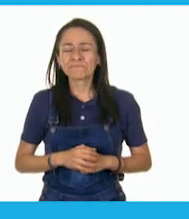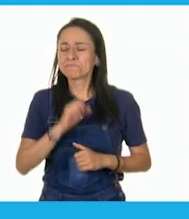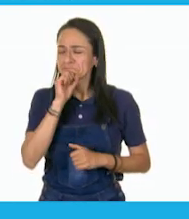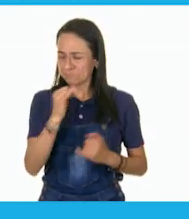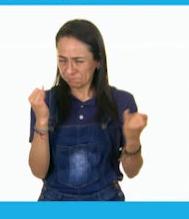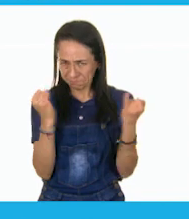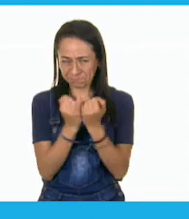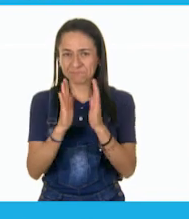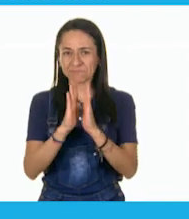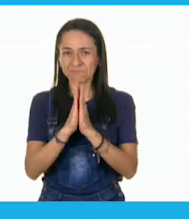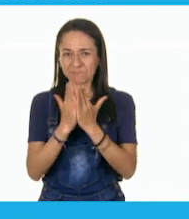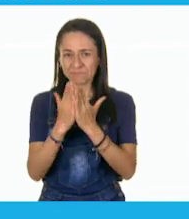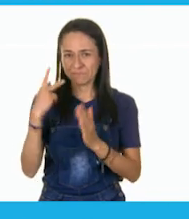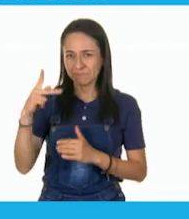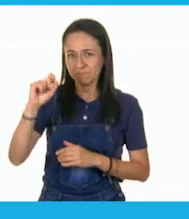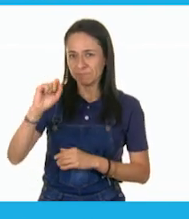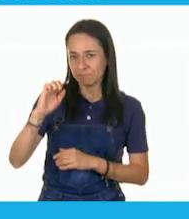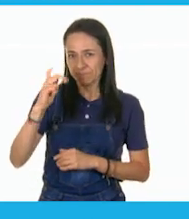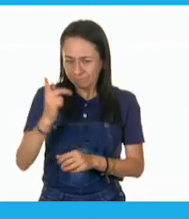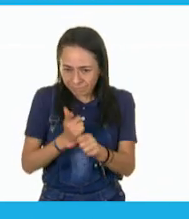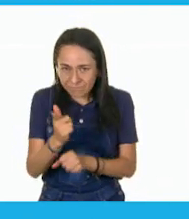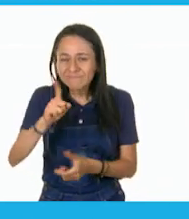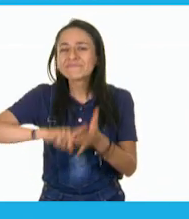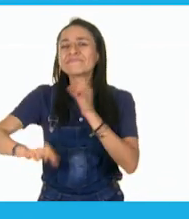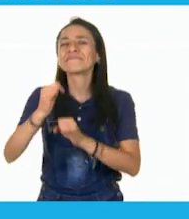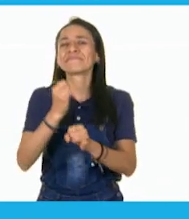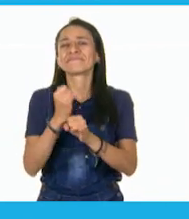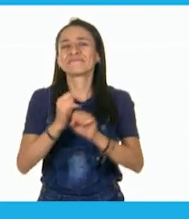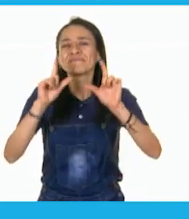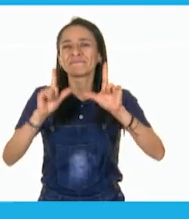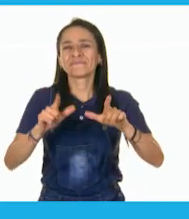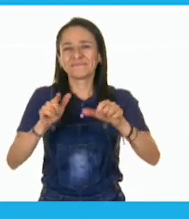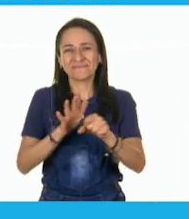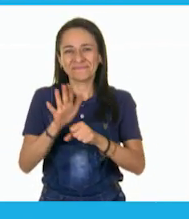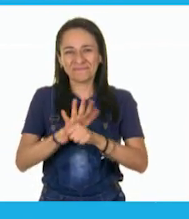También puedes encontrar los libros de texto en la página